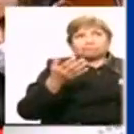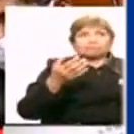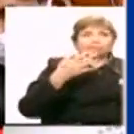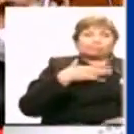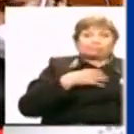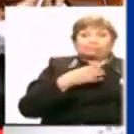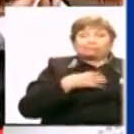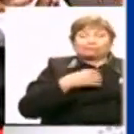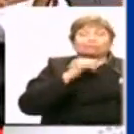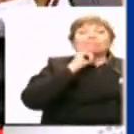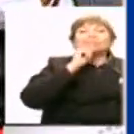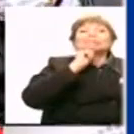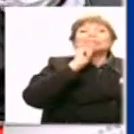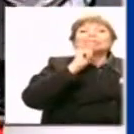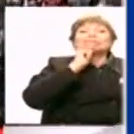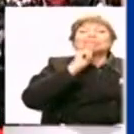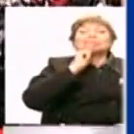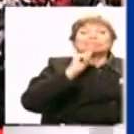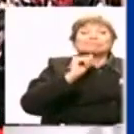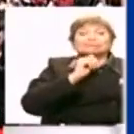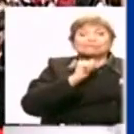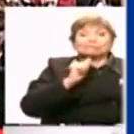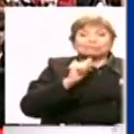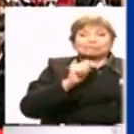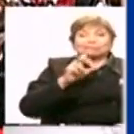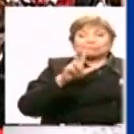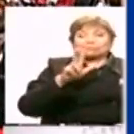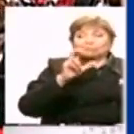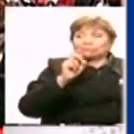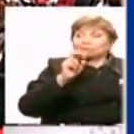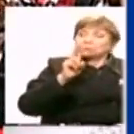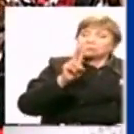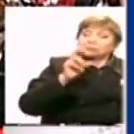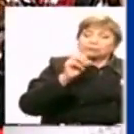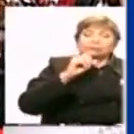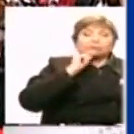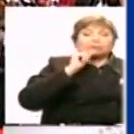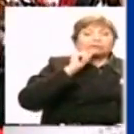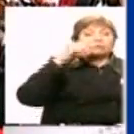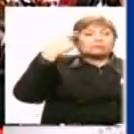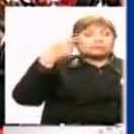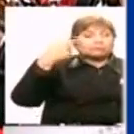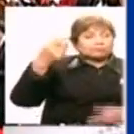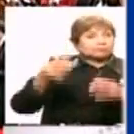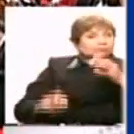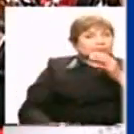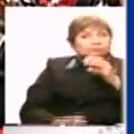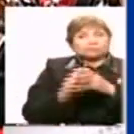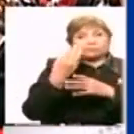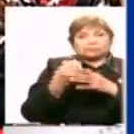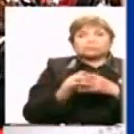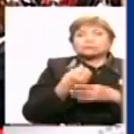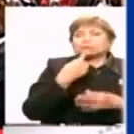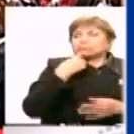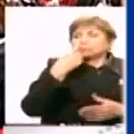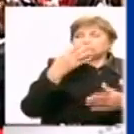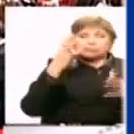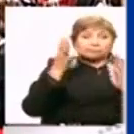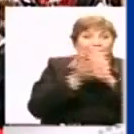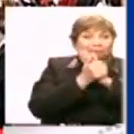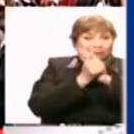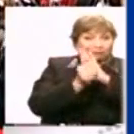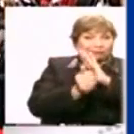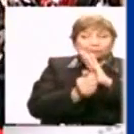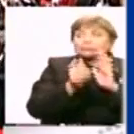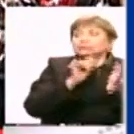Es un tema histórico, normalmente lo enarbolan las organizaciones civiles, las organizaciones vivas, ¿sí? Y es un debate que se tiene que llevar dentro de la Comisión de Constitución